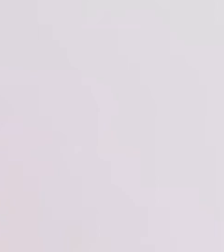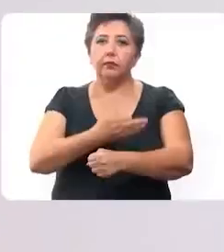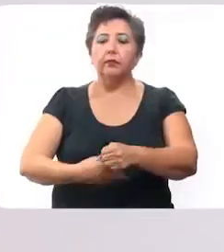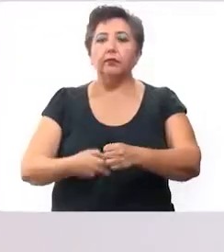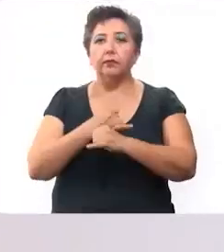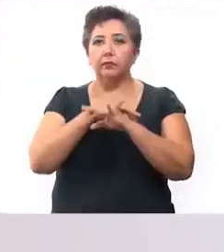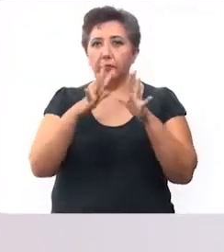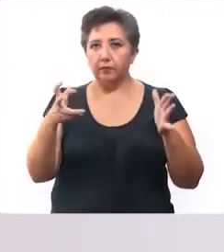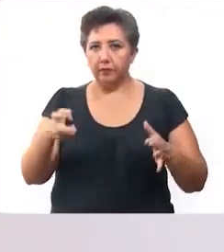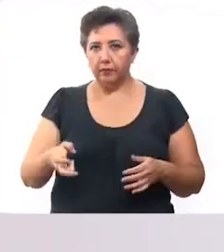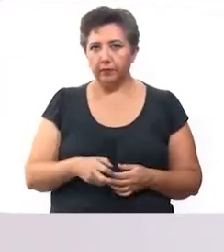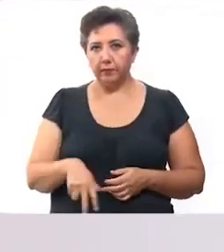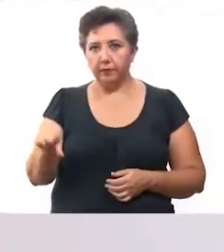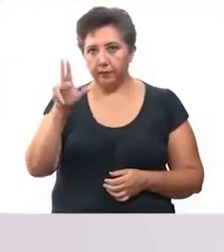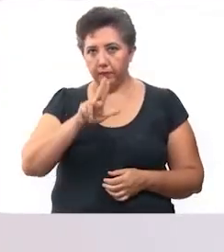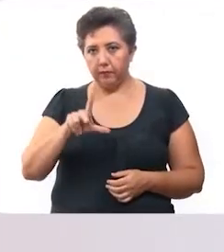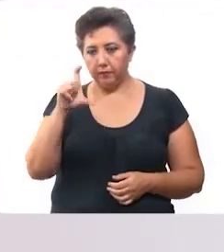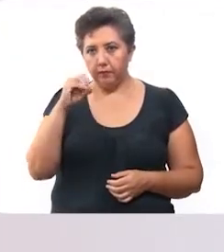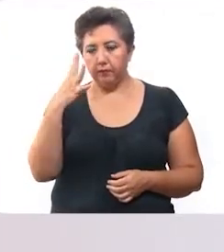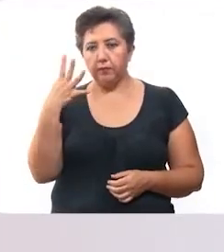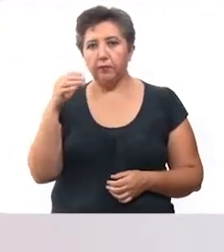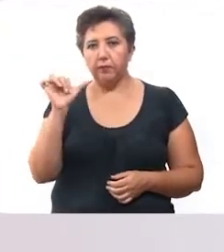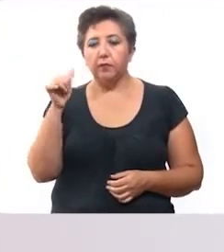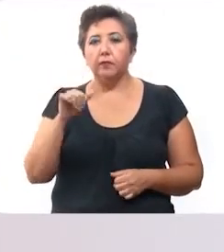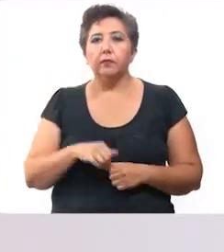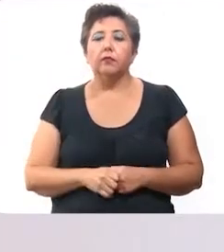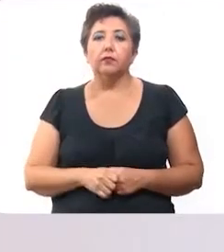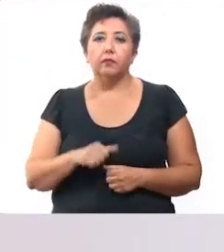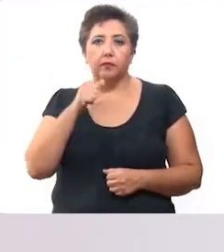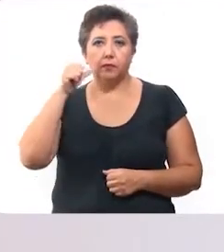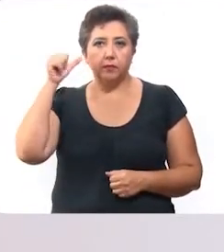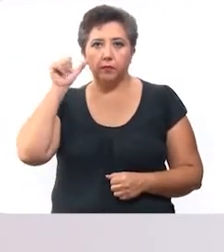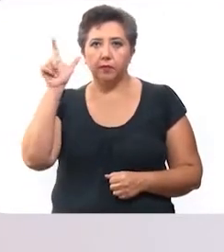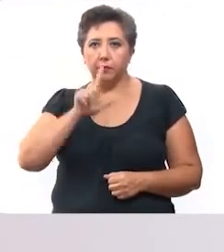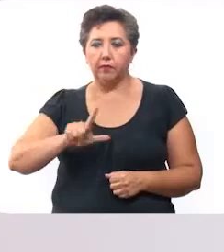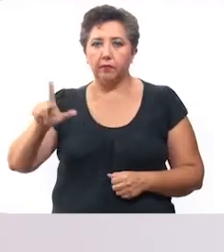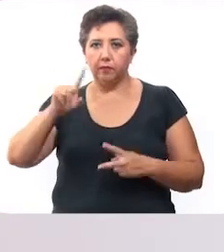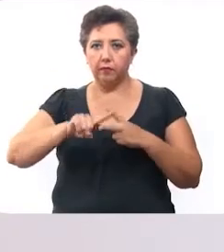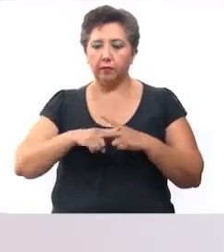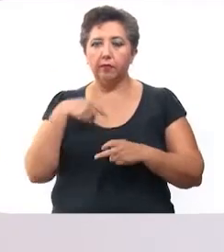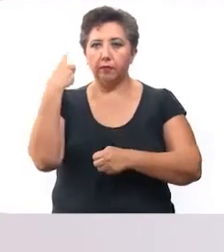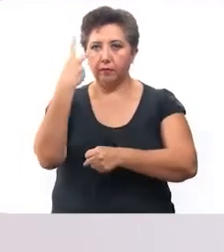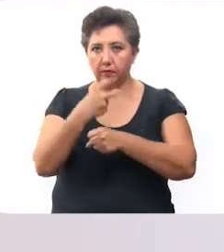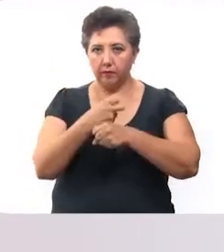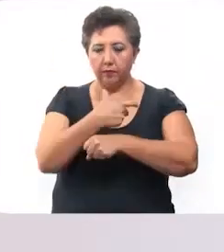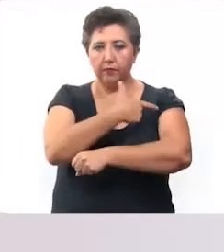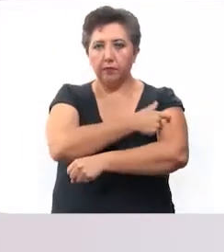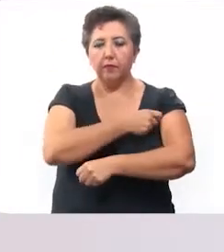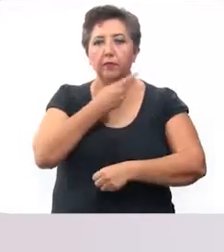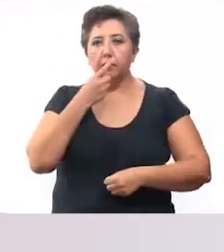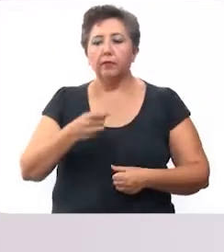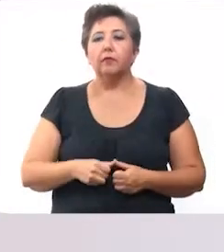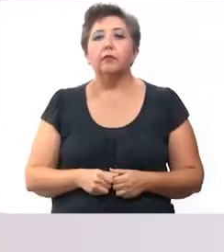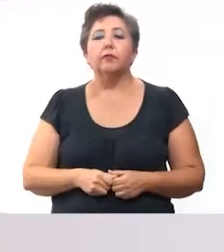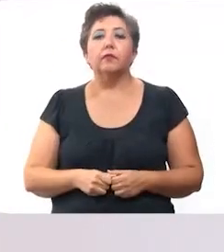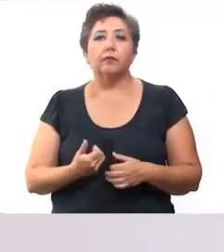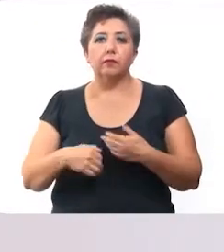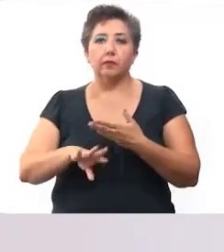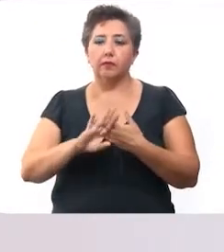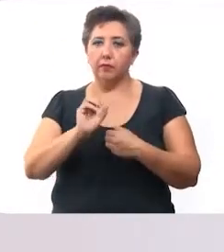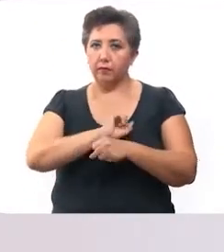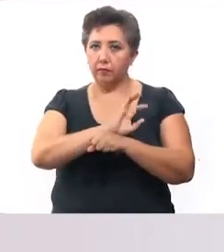tardes. Este es el parte médico de este martes 24 de agosto. Ayer lunes arrancó la aplicación de la segunda dosis de la vacuna AstraZeneca